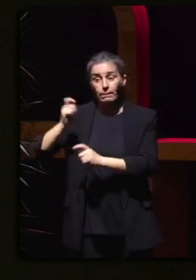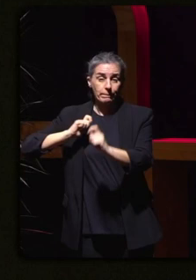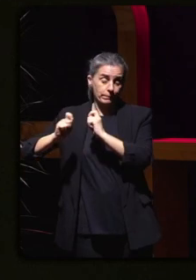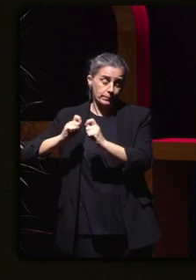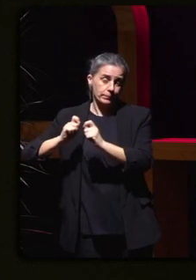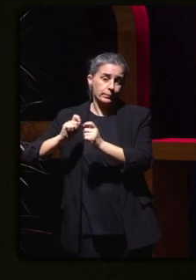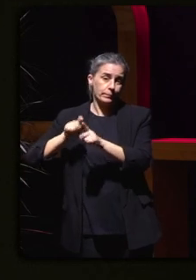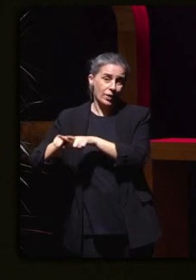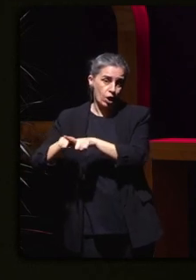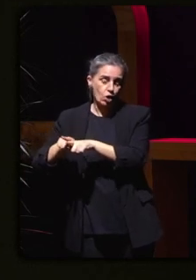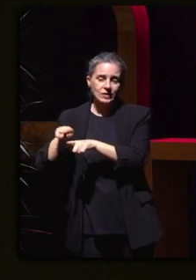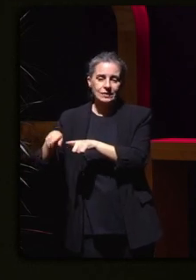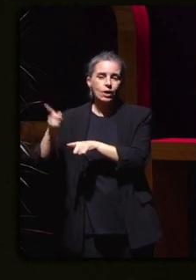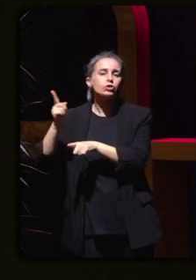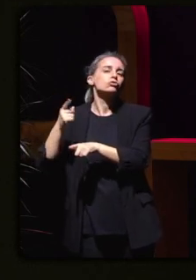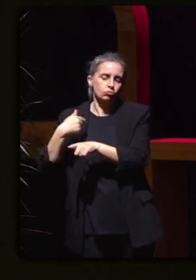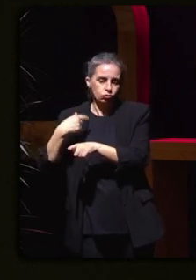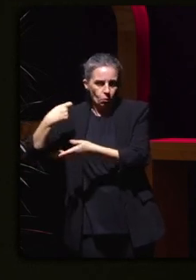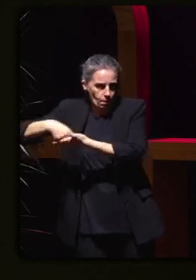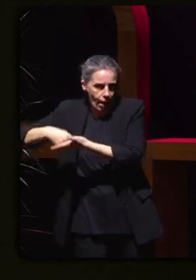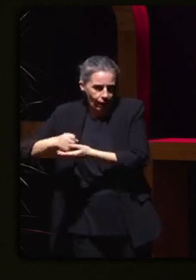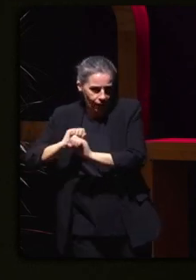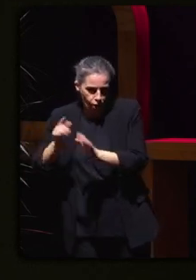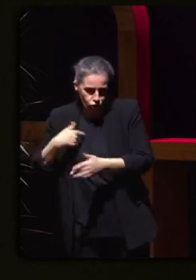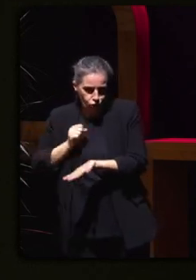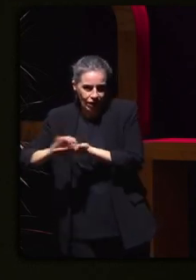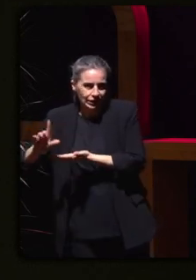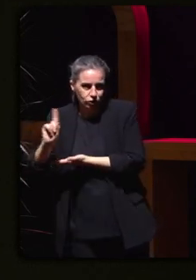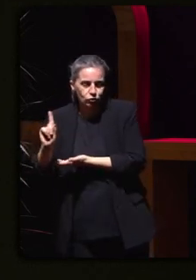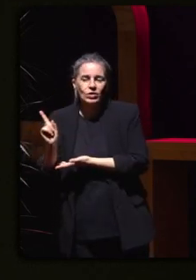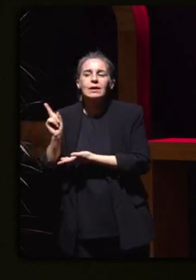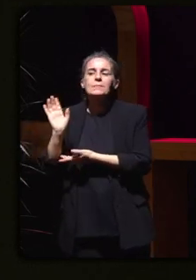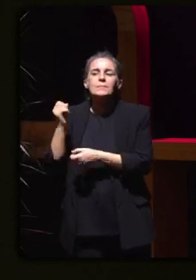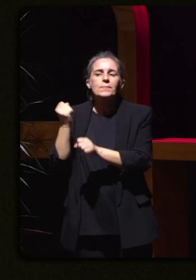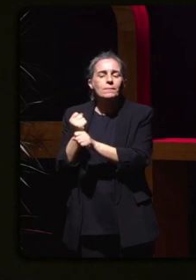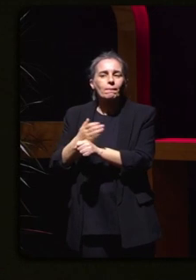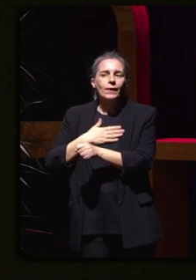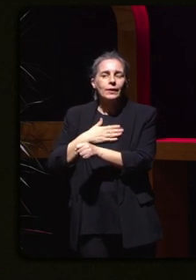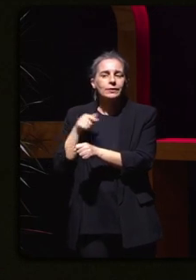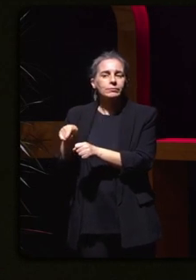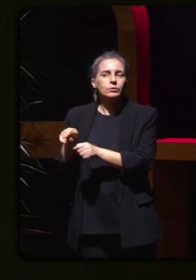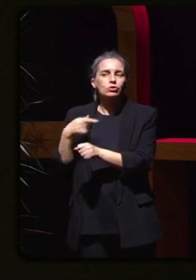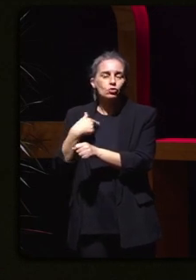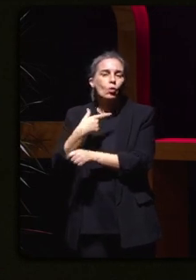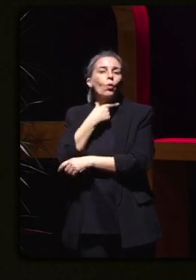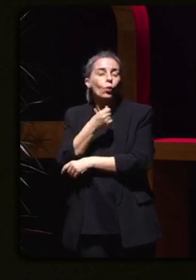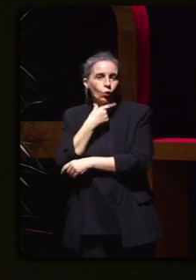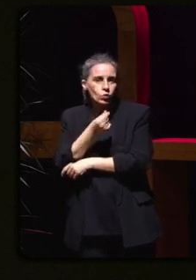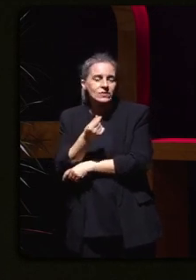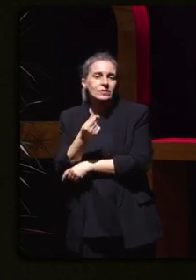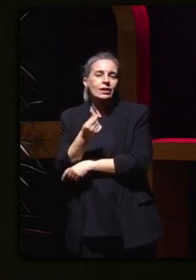evidentemente también por dinero no lo hago gratis pero lo hago sobre todo porque me gusta muchísimo